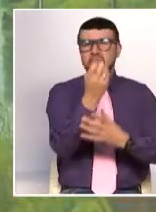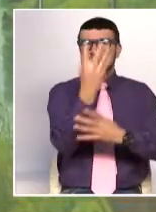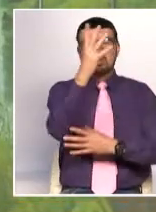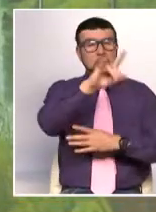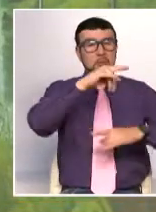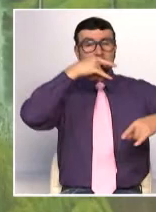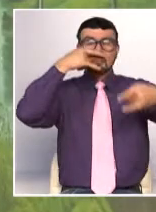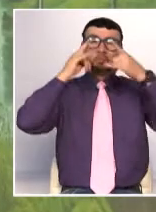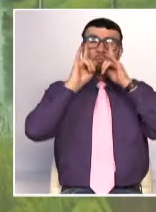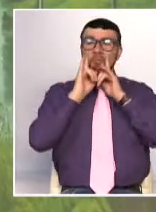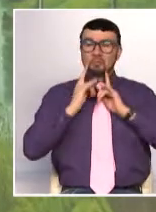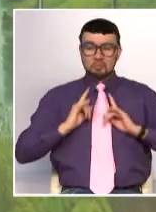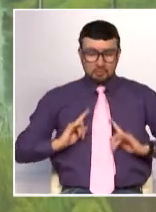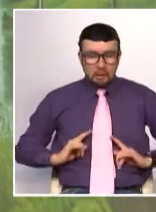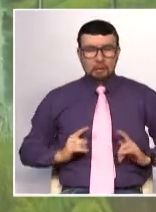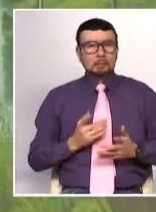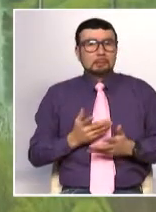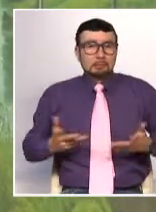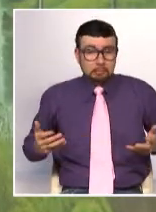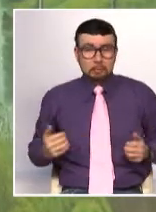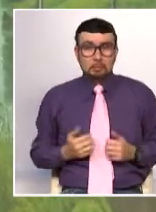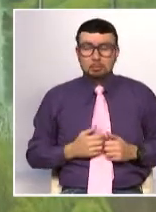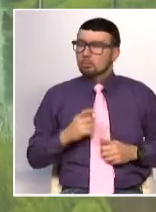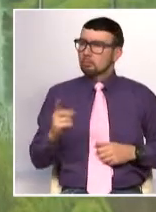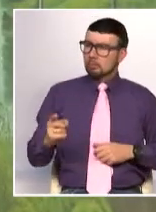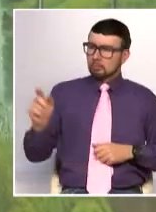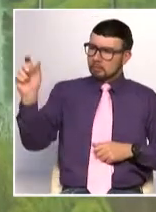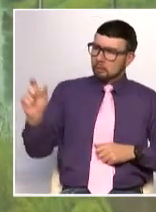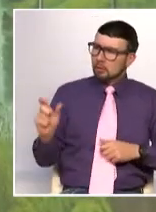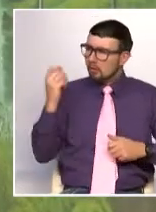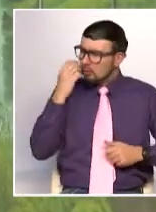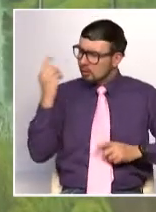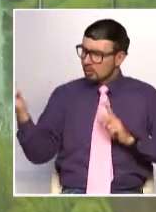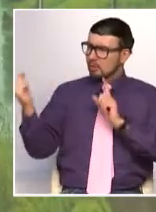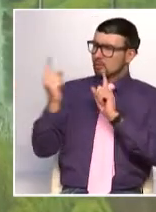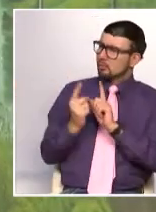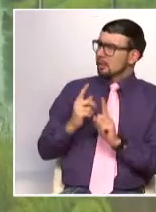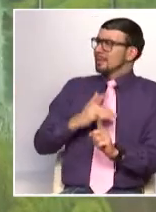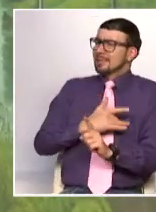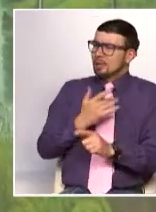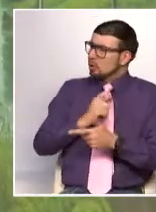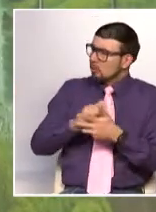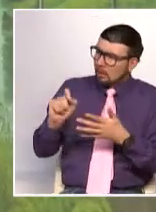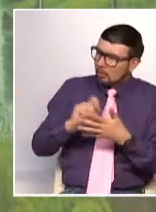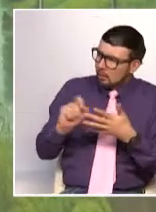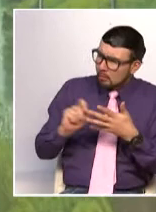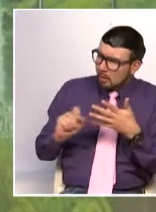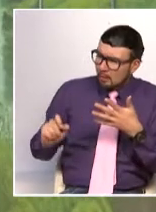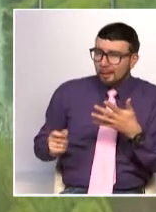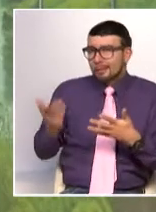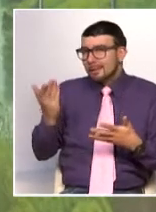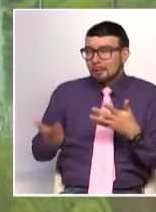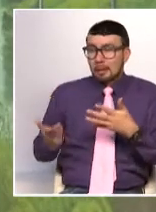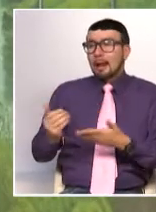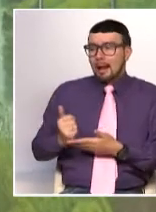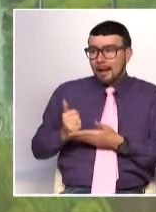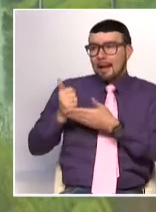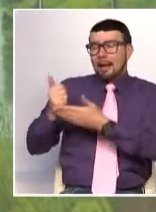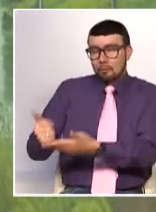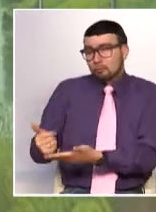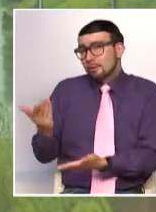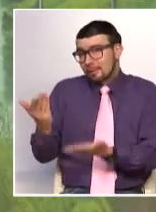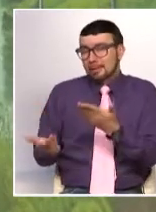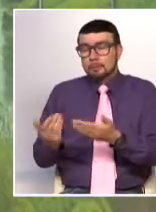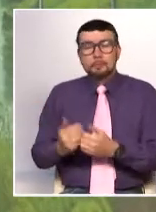enfocar de acuerdo a los síntomas cuál sería el proceso de desintoxicación más favorable para cada paciente cierto dentro de eso podemos establecer